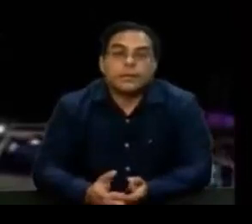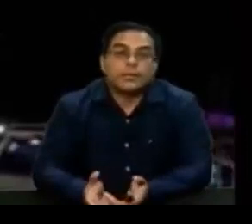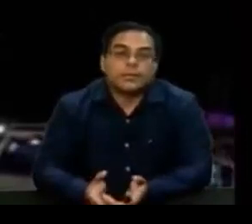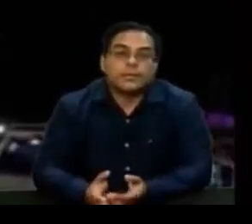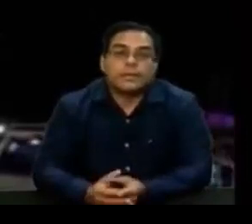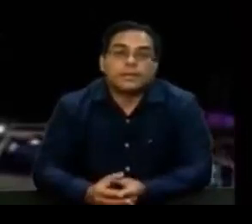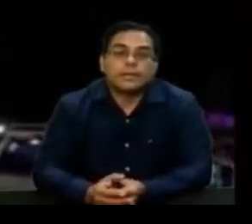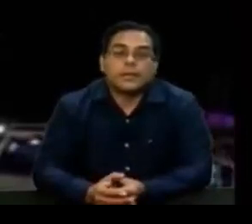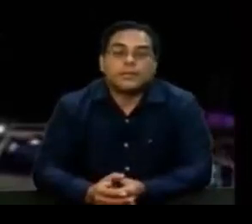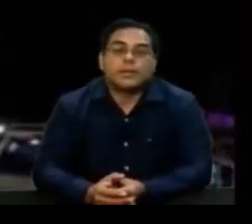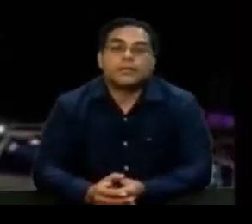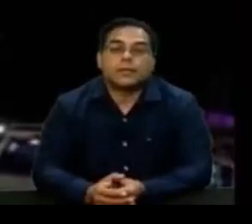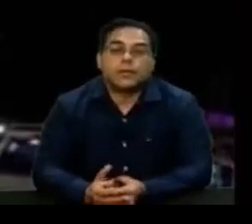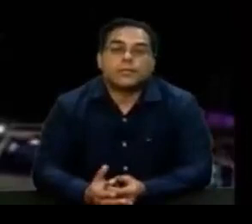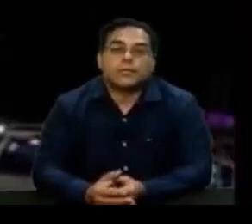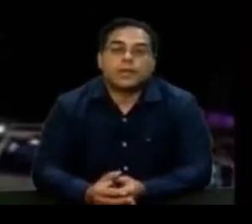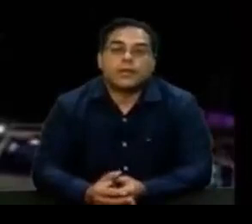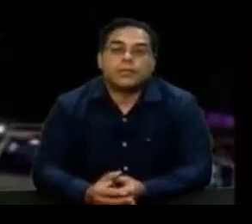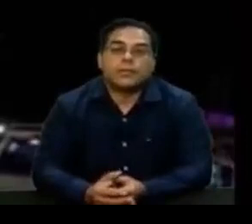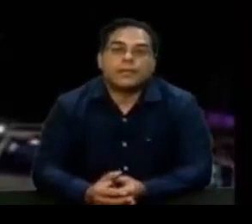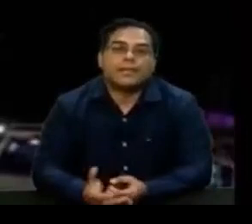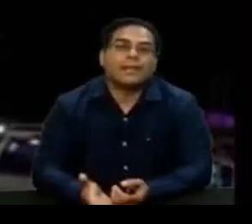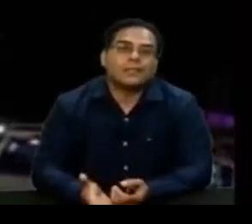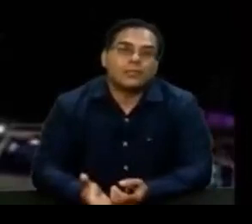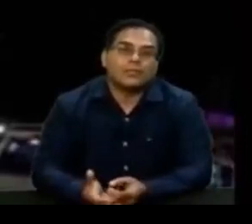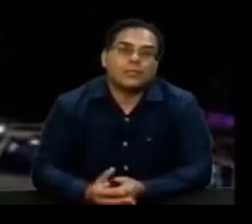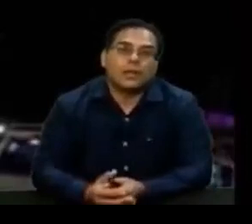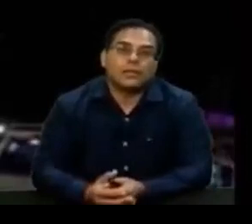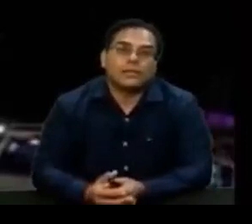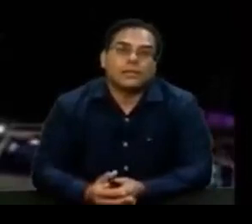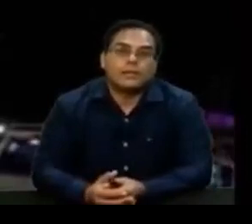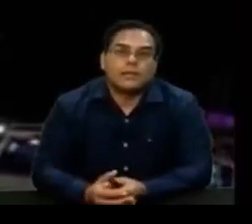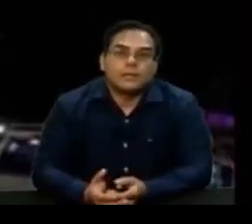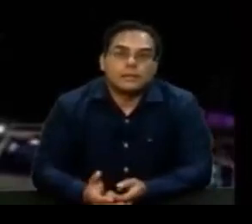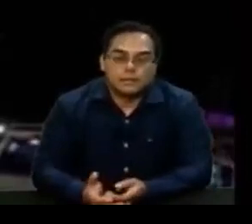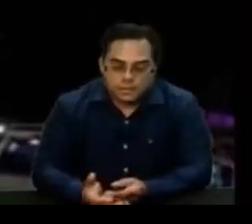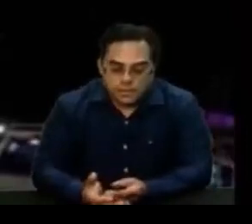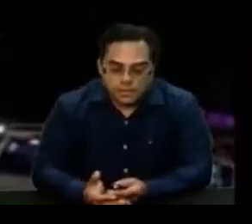Por ejemplo, les decía que tenía una fractura al piso de la órbita, tenía lesiones oculares,